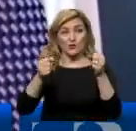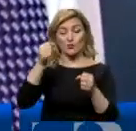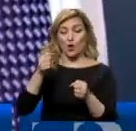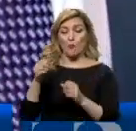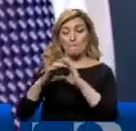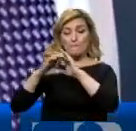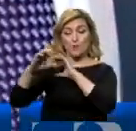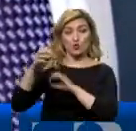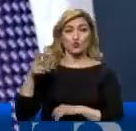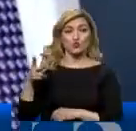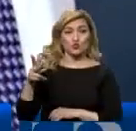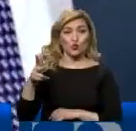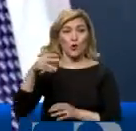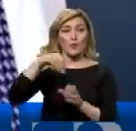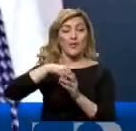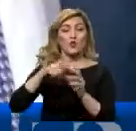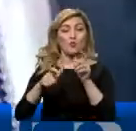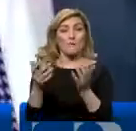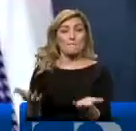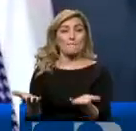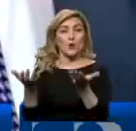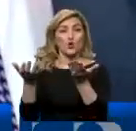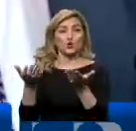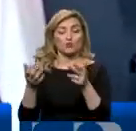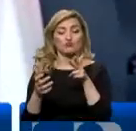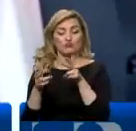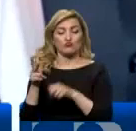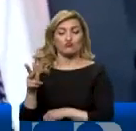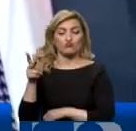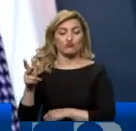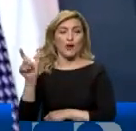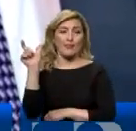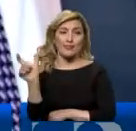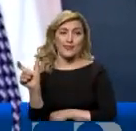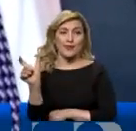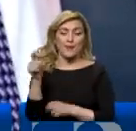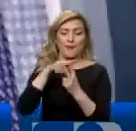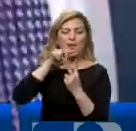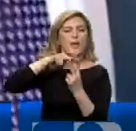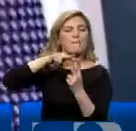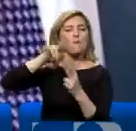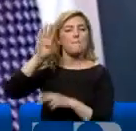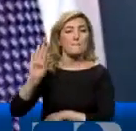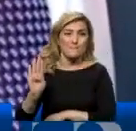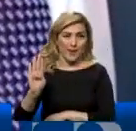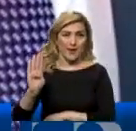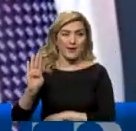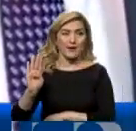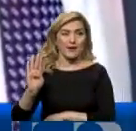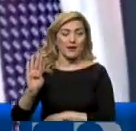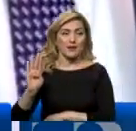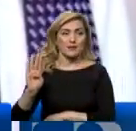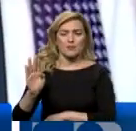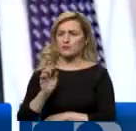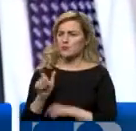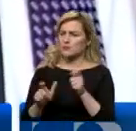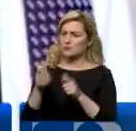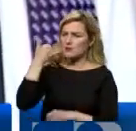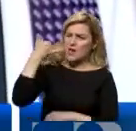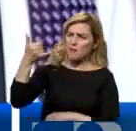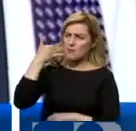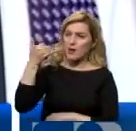tenía capacidad para 15 toneladas, este conductor tenía una licencia tipo B, tipo Sportman. Esta persona hace varias llamadas y